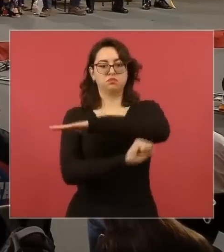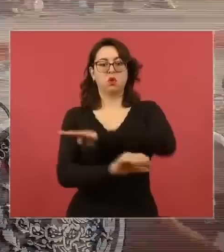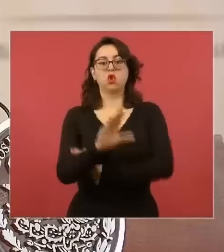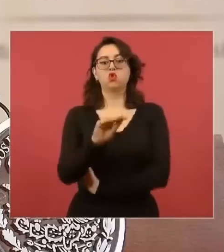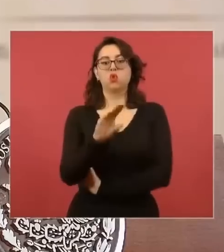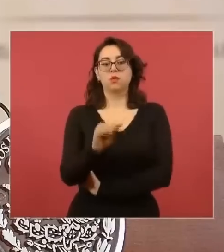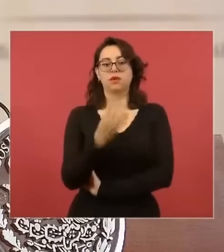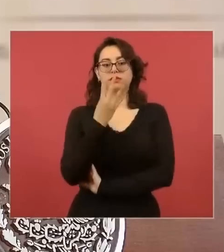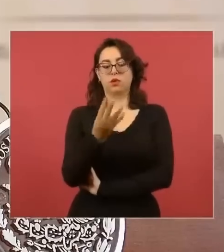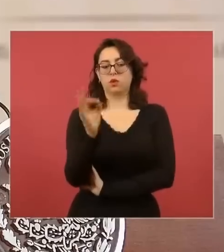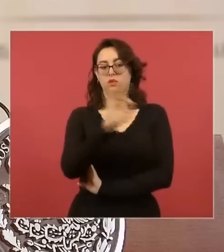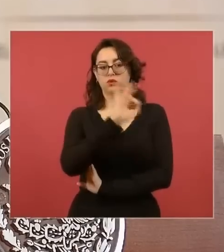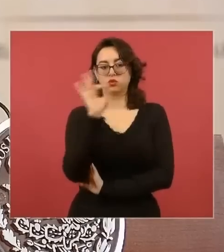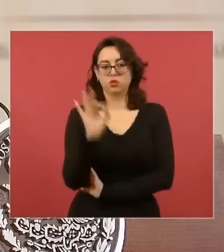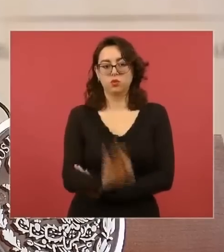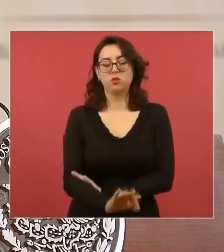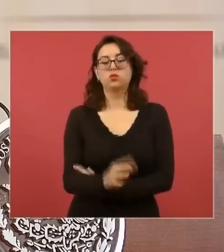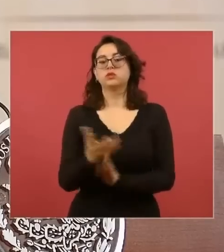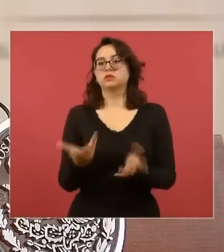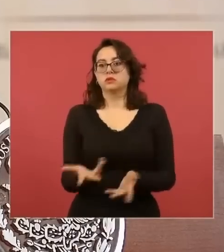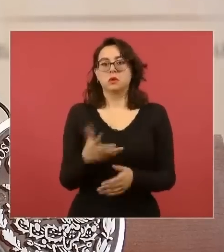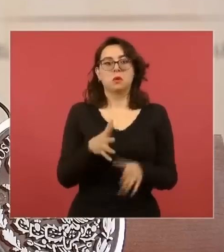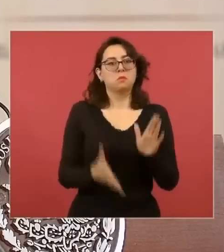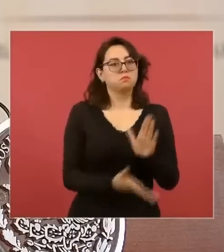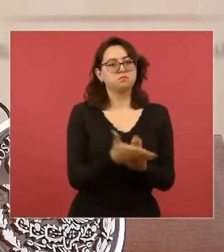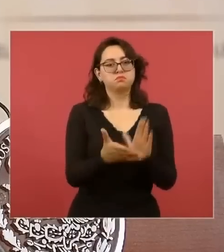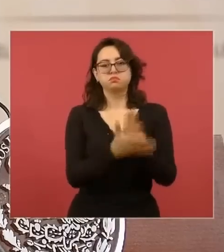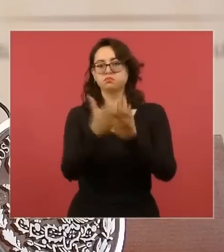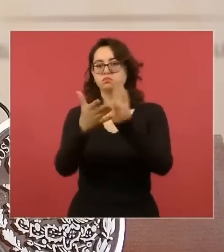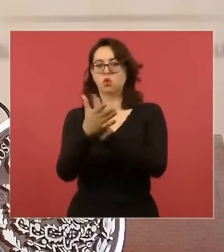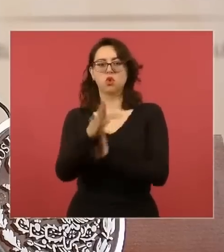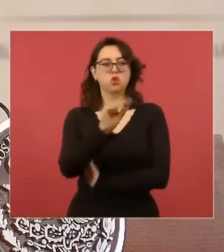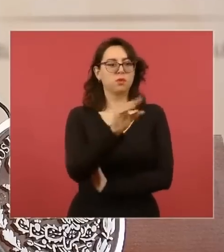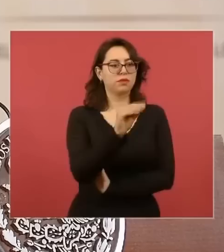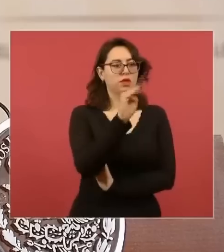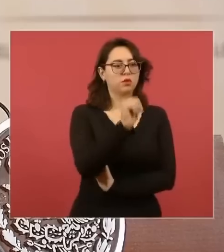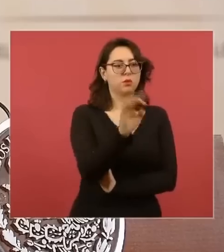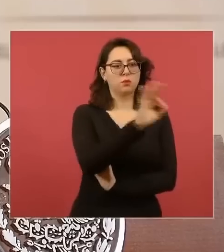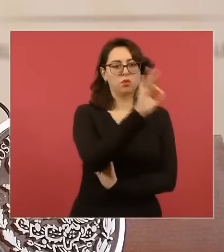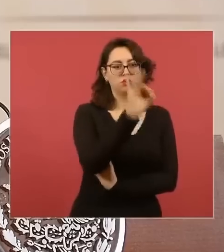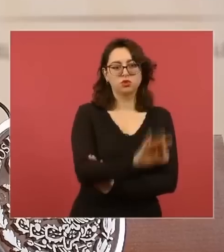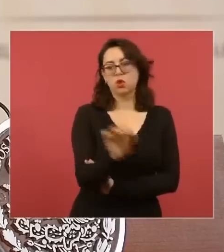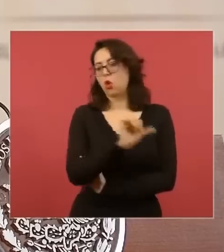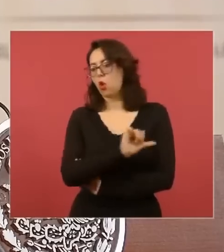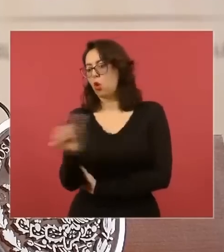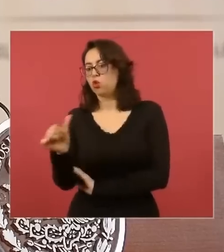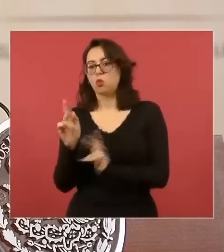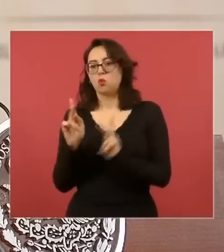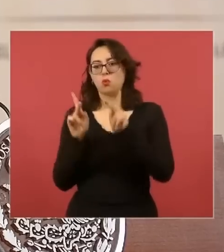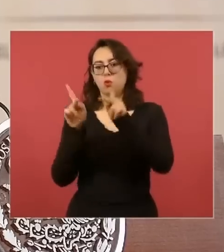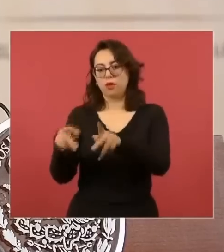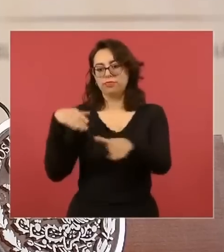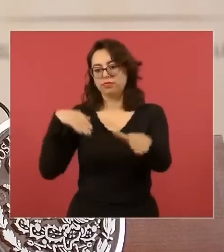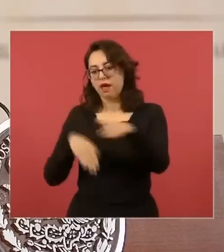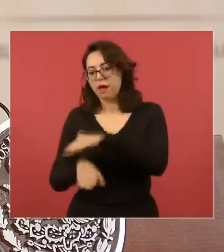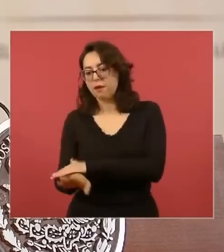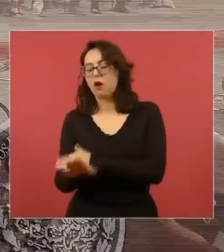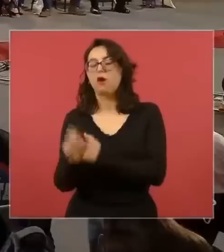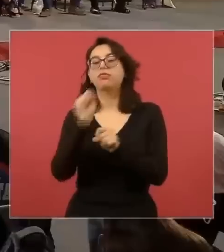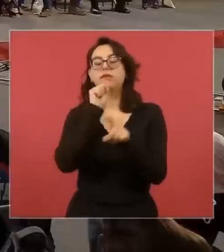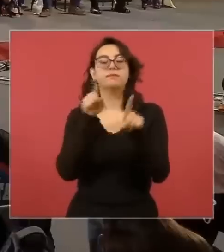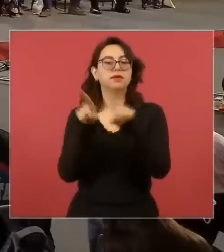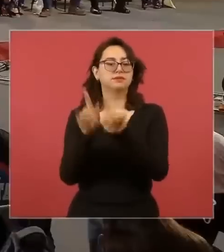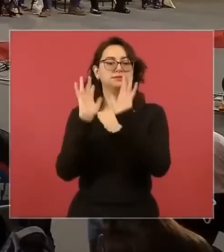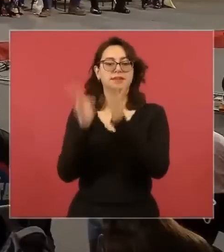los pasos generales ya están en un 99%, lo que es obras de drenaje y pasos de fauna están totalmente concluidos y los pasos vehiculares se encuentran en